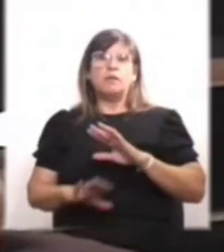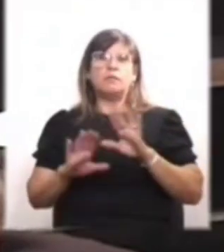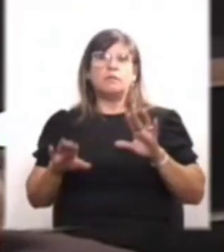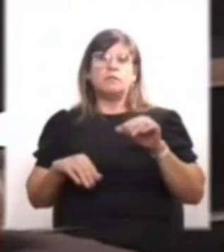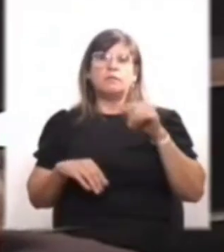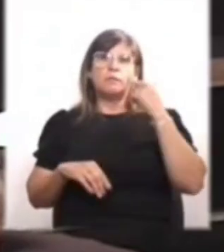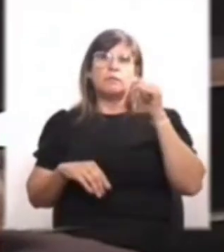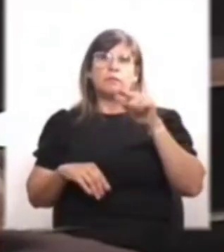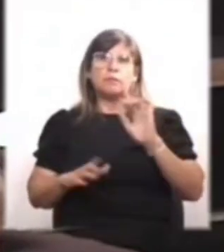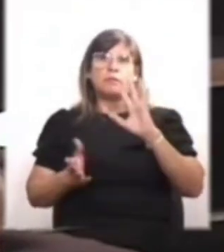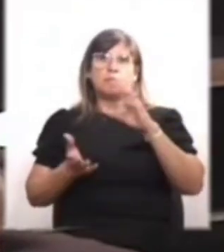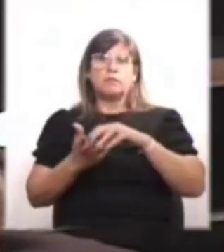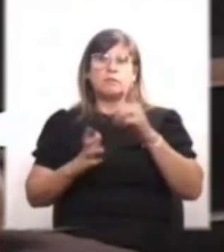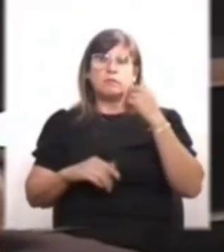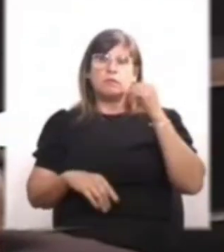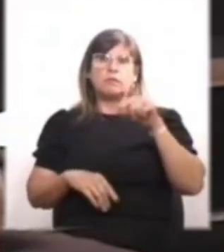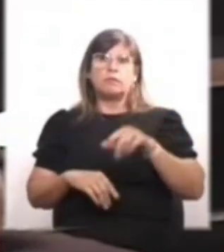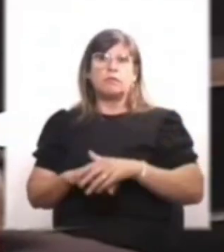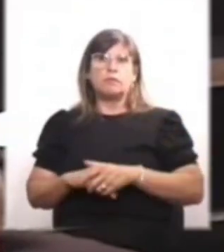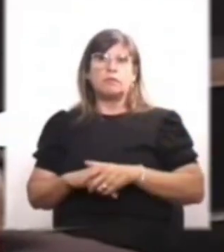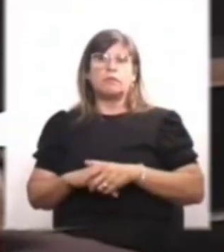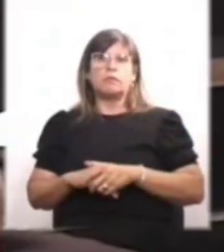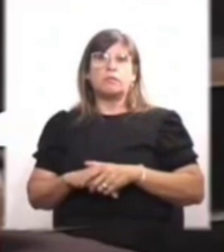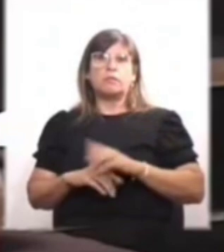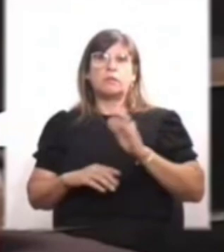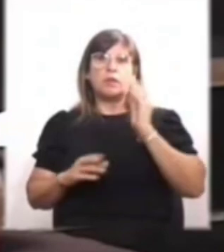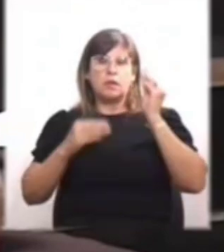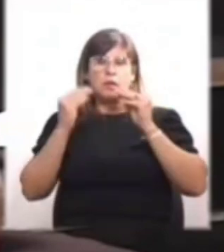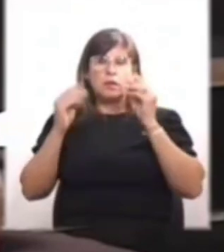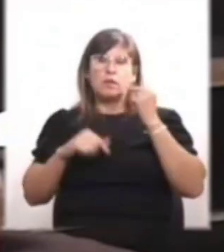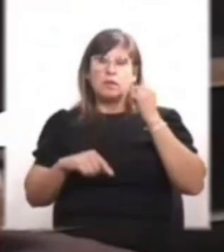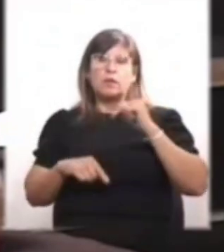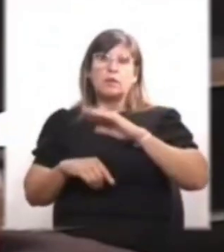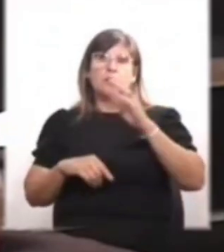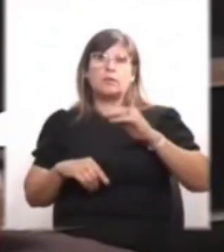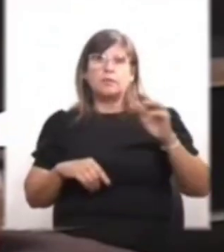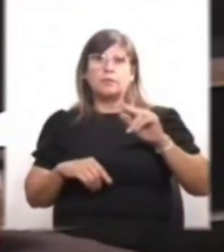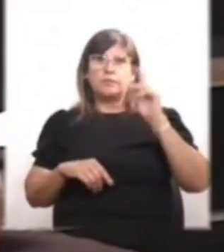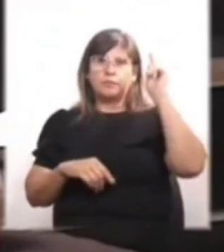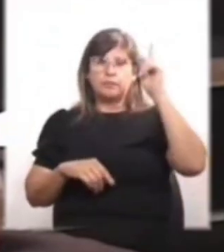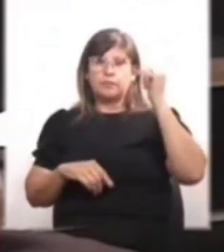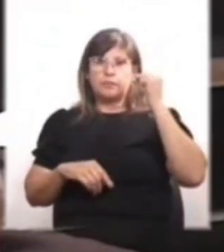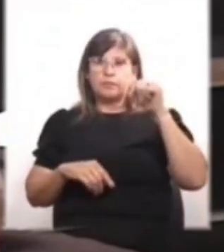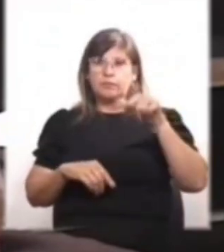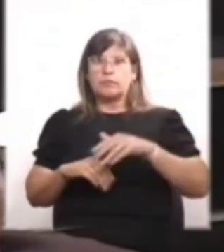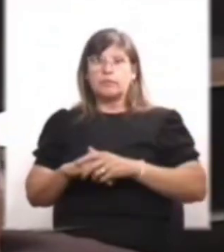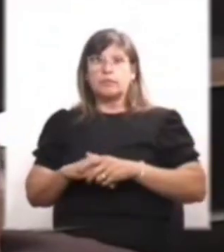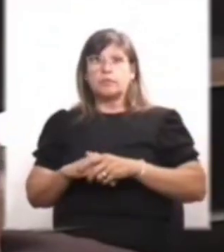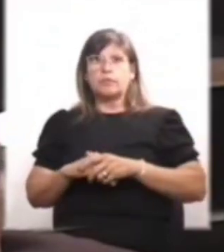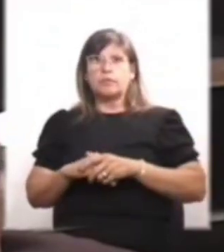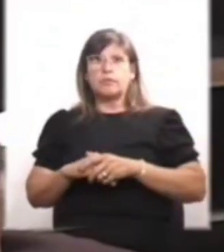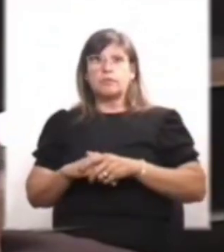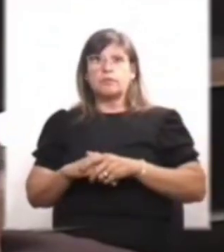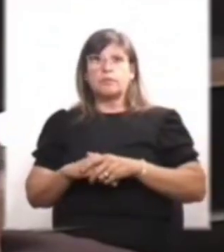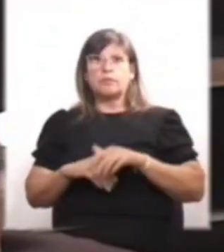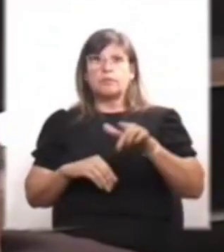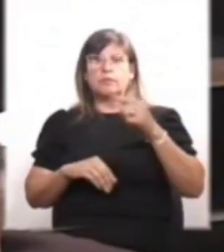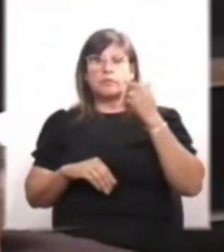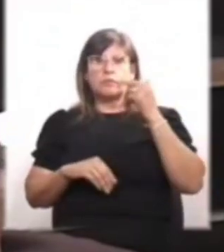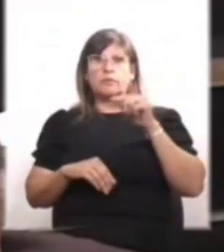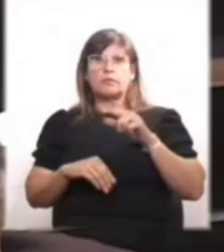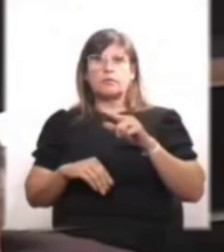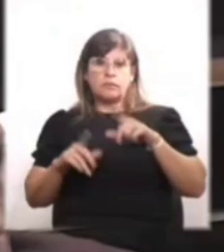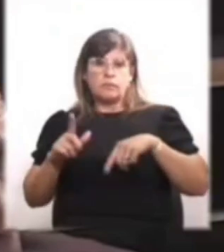Es el sector, y que el sector político esté preocupado por el manejo de los montes indígenas es muy bueno, pero nos preocupa la